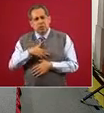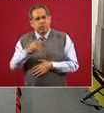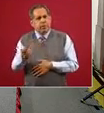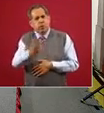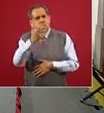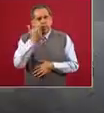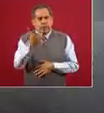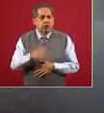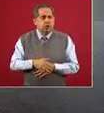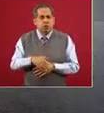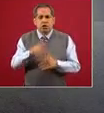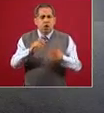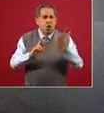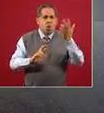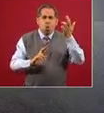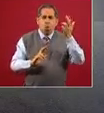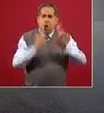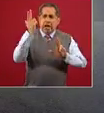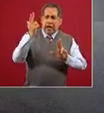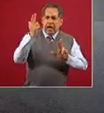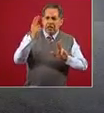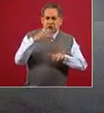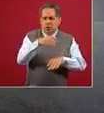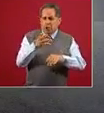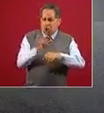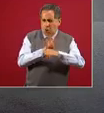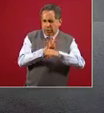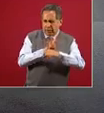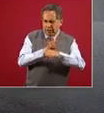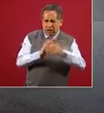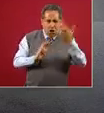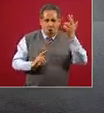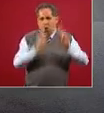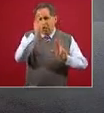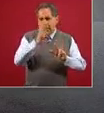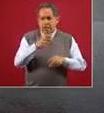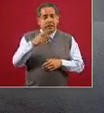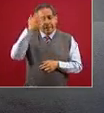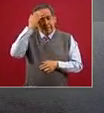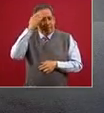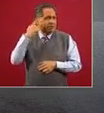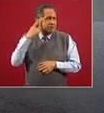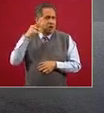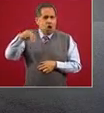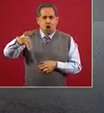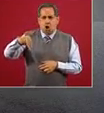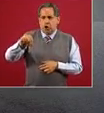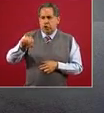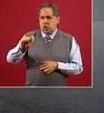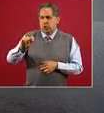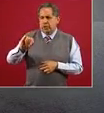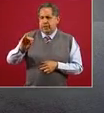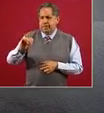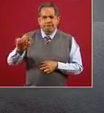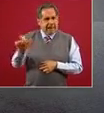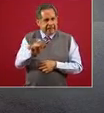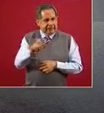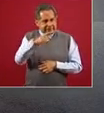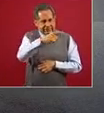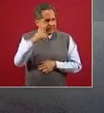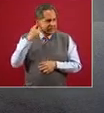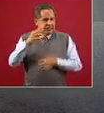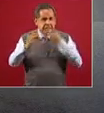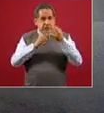de la huelga en tiempos de COVID. Me refiero a la huelga en Notimex, que ha sido transversal prácticamente en toda